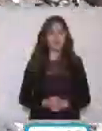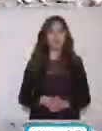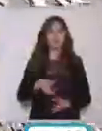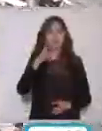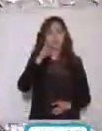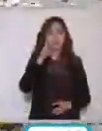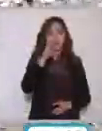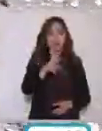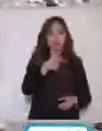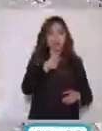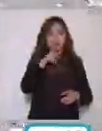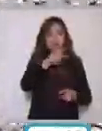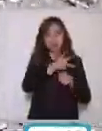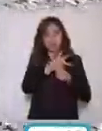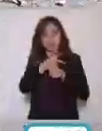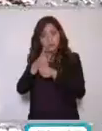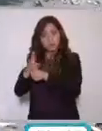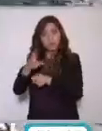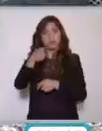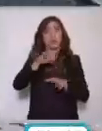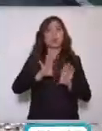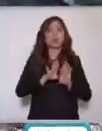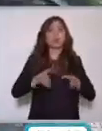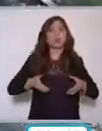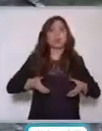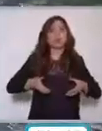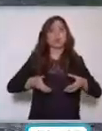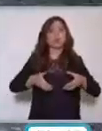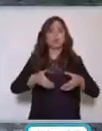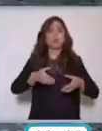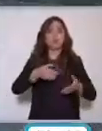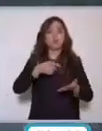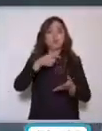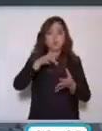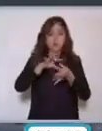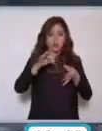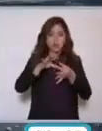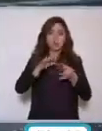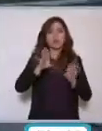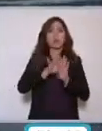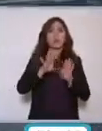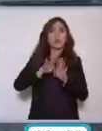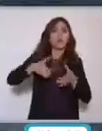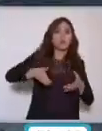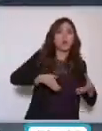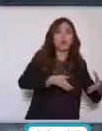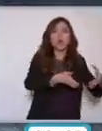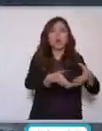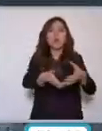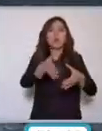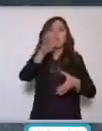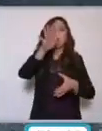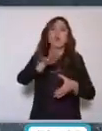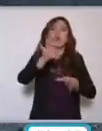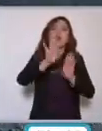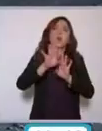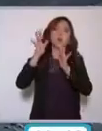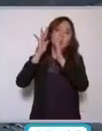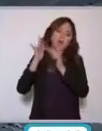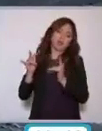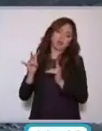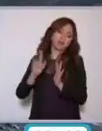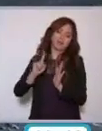Alberto, lo traje por un camino, ahora sí, como dicen por ahí, por los caminos de París, pero no